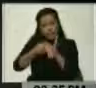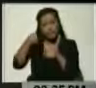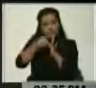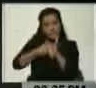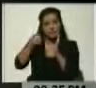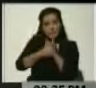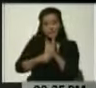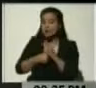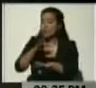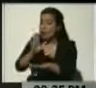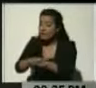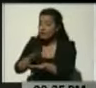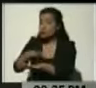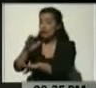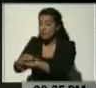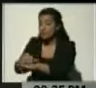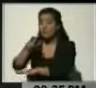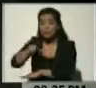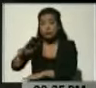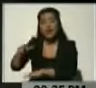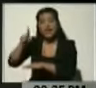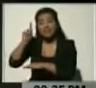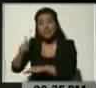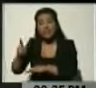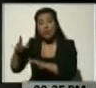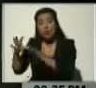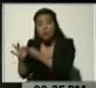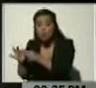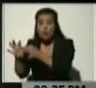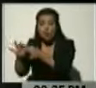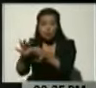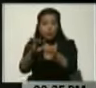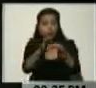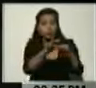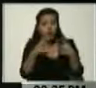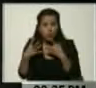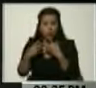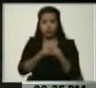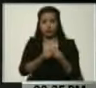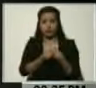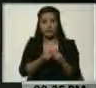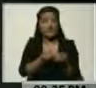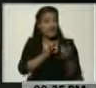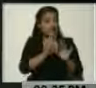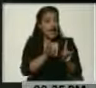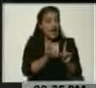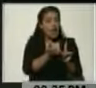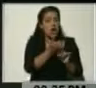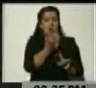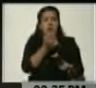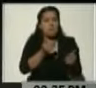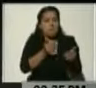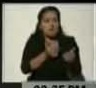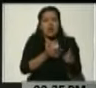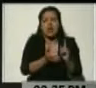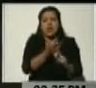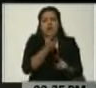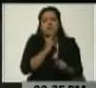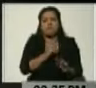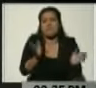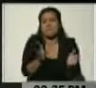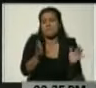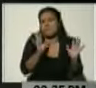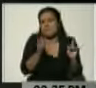siempre digo, lo pequeño es lo que hemos hecho. Lo grande está por hacer. Lo grande es levantar al país.